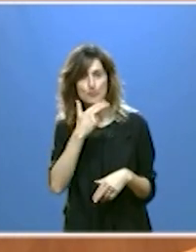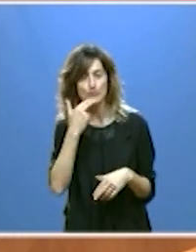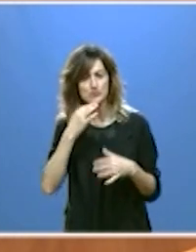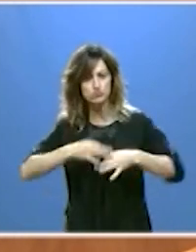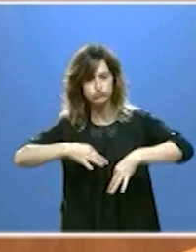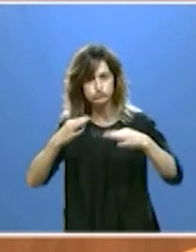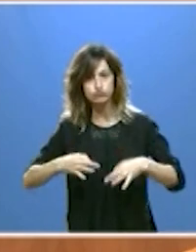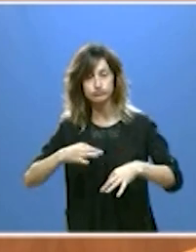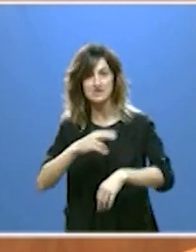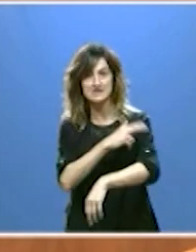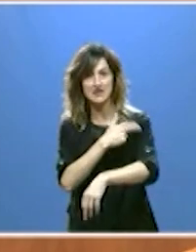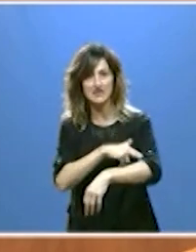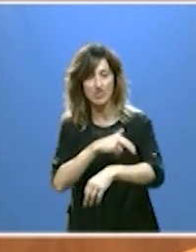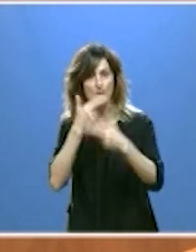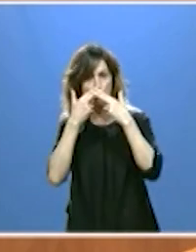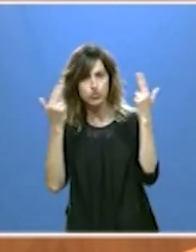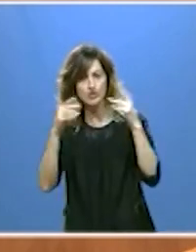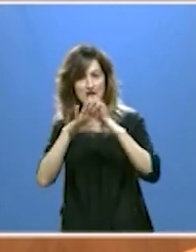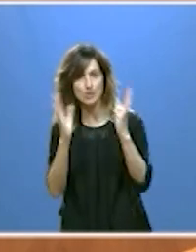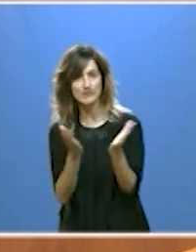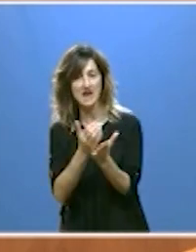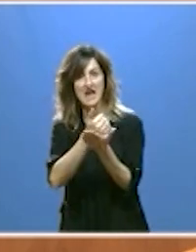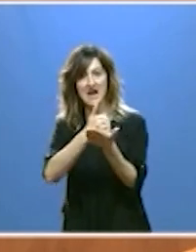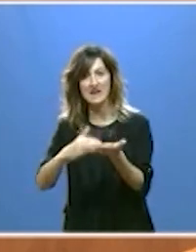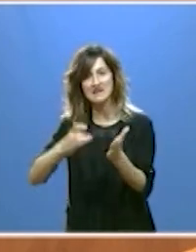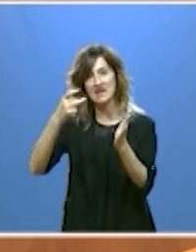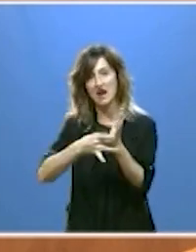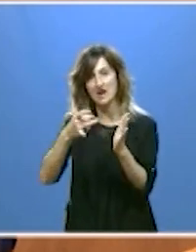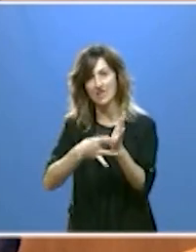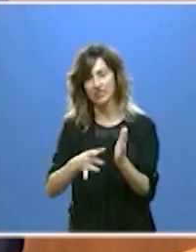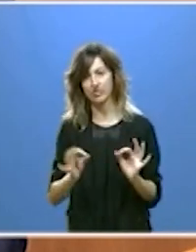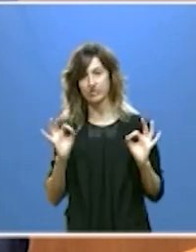la sanidad pública, universal, gratuita y de calidad.